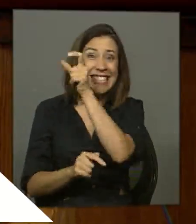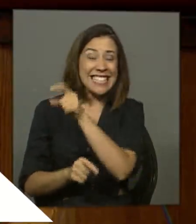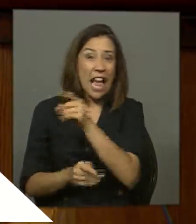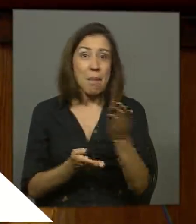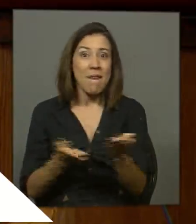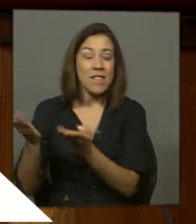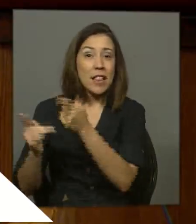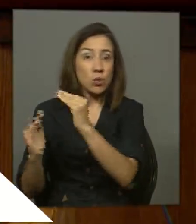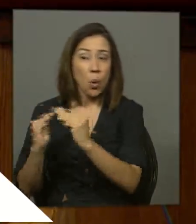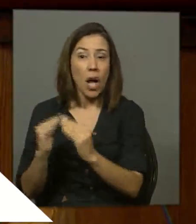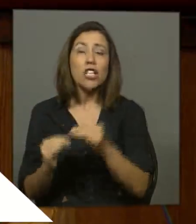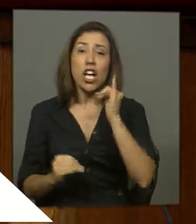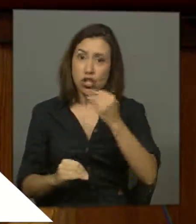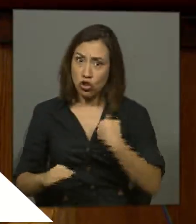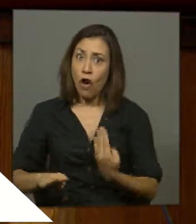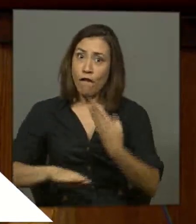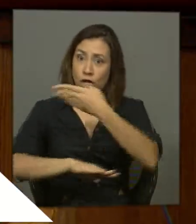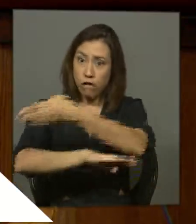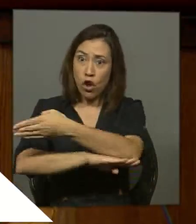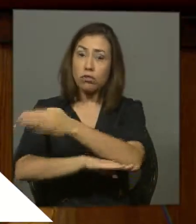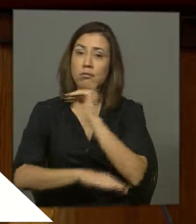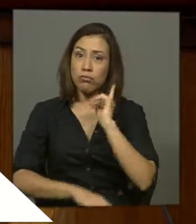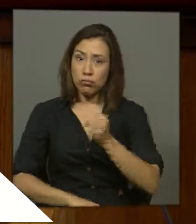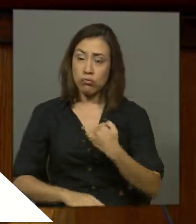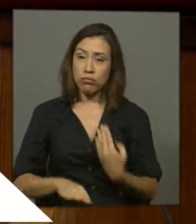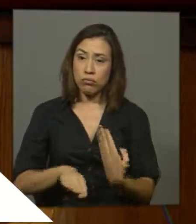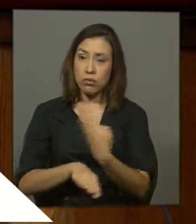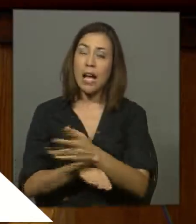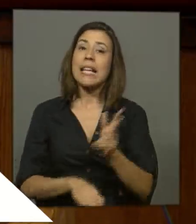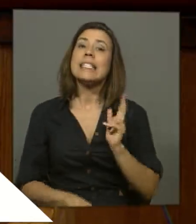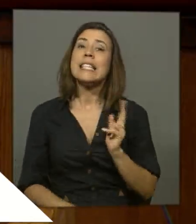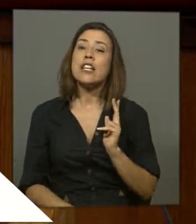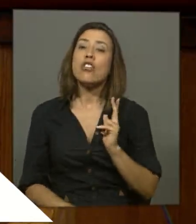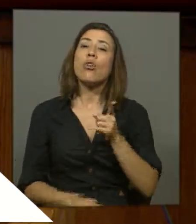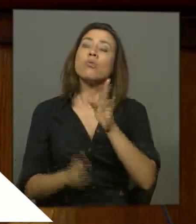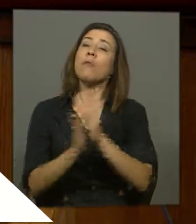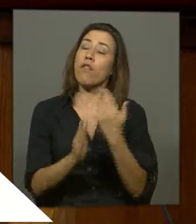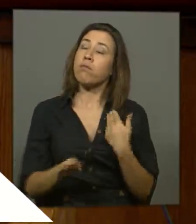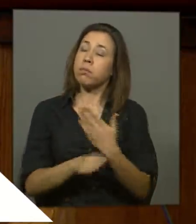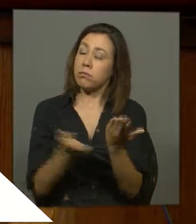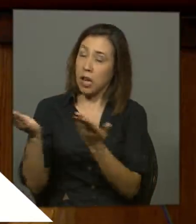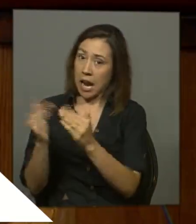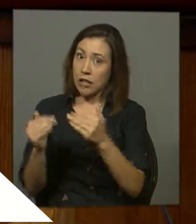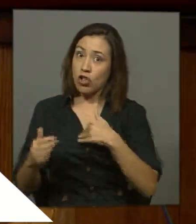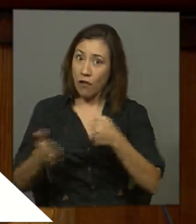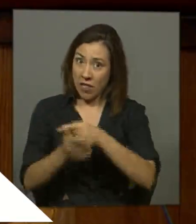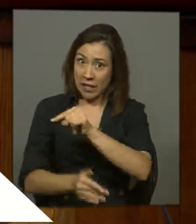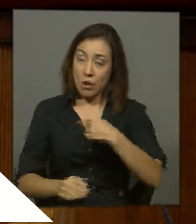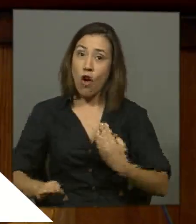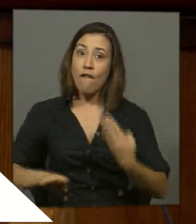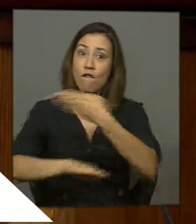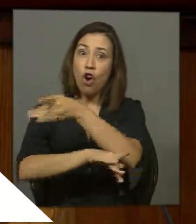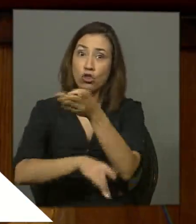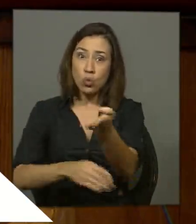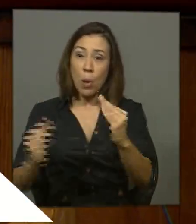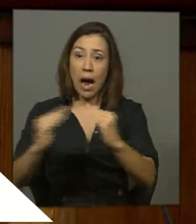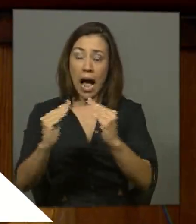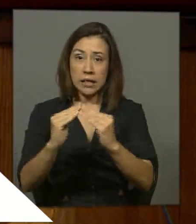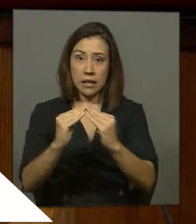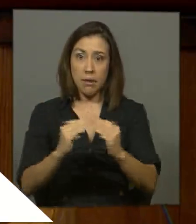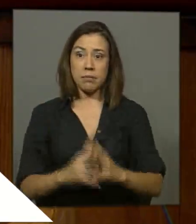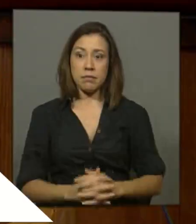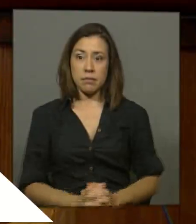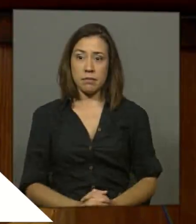invita a su casa claro que iré Claro que iré señor recíbame su casa yo este fin de semana a su